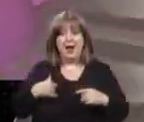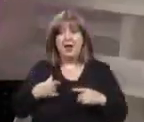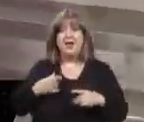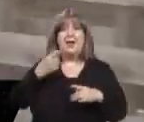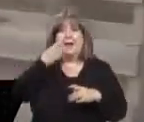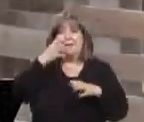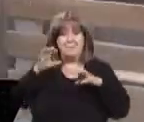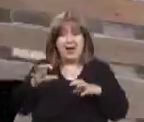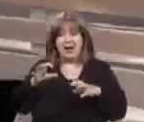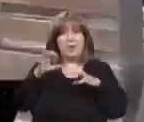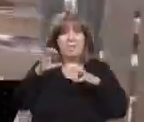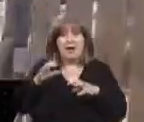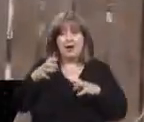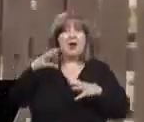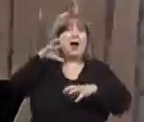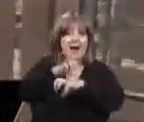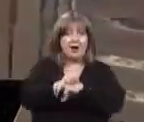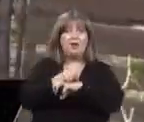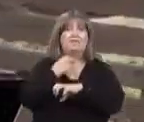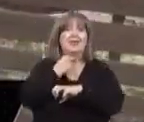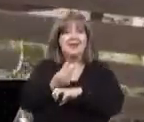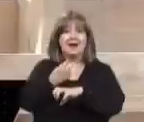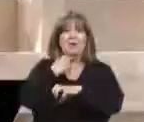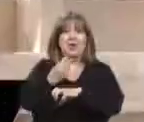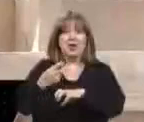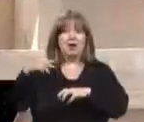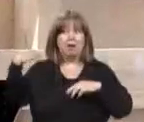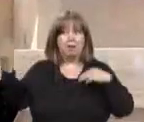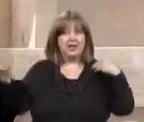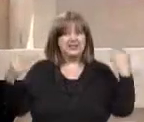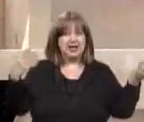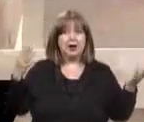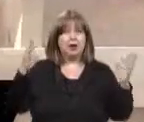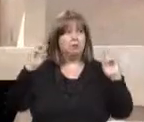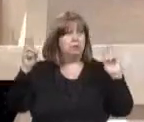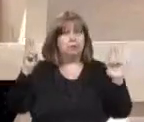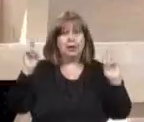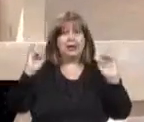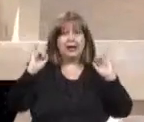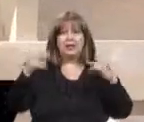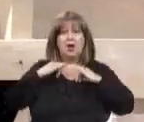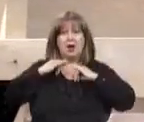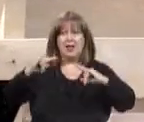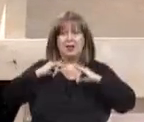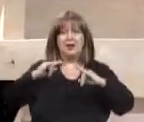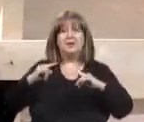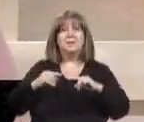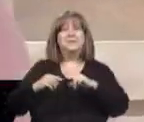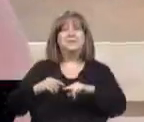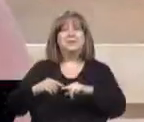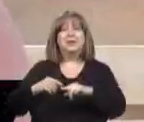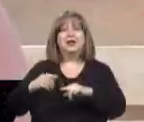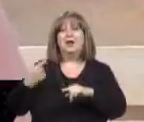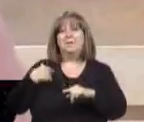el perro que le ayudarán con la nena el cual los vecinos no escucharon los gritos y bueno mi nena que